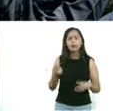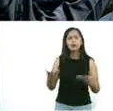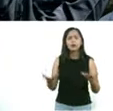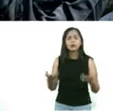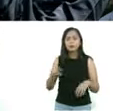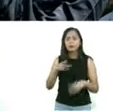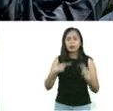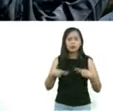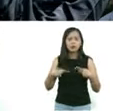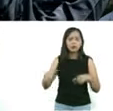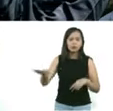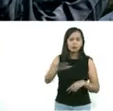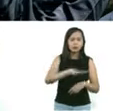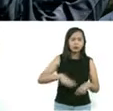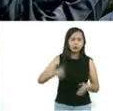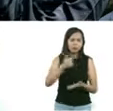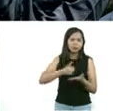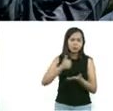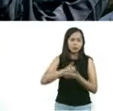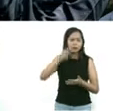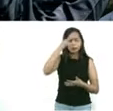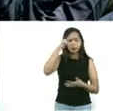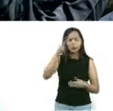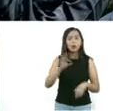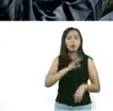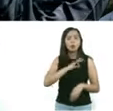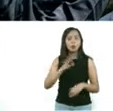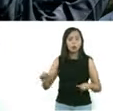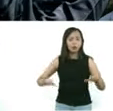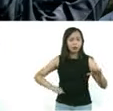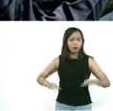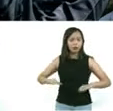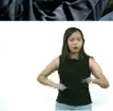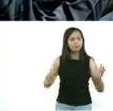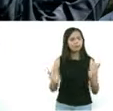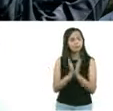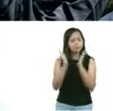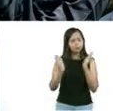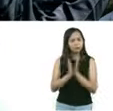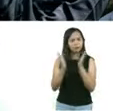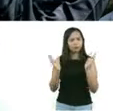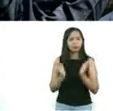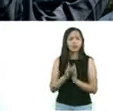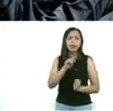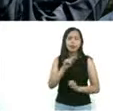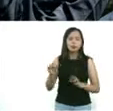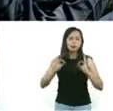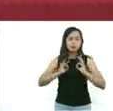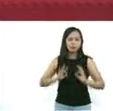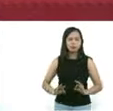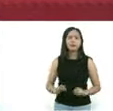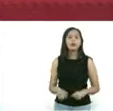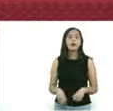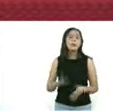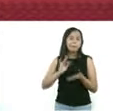la Ciudad de México puedan realizar este importante ejercicio de participación ciudadana con plena tranquilidad. Muchas gracias.